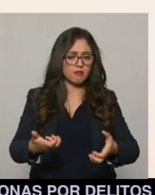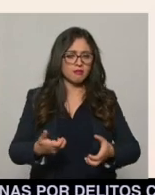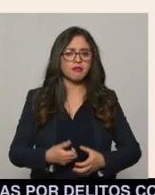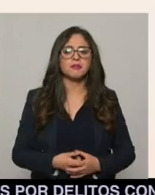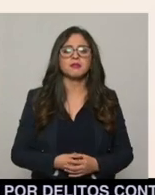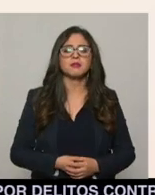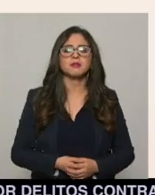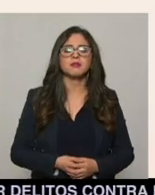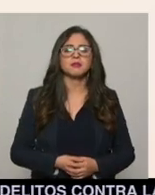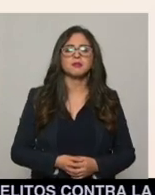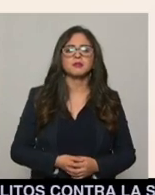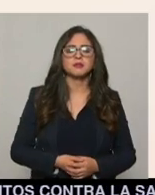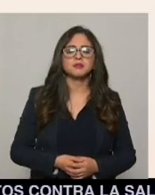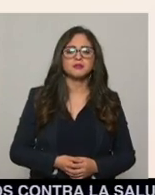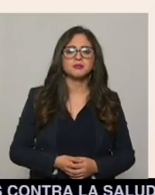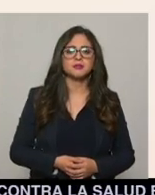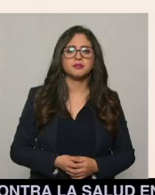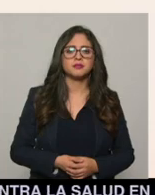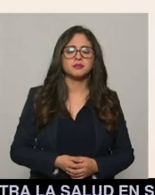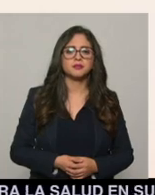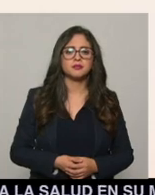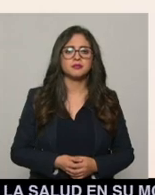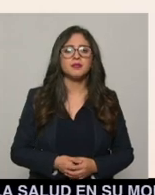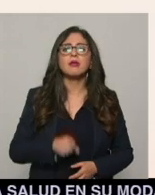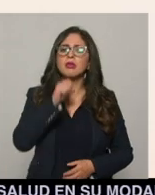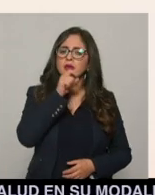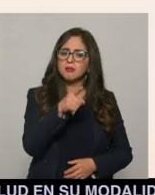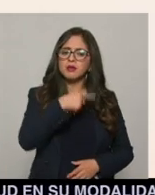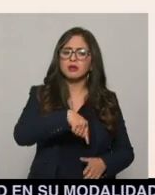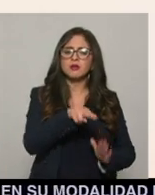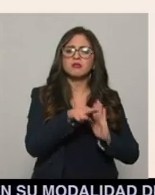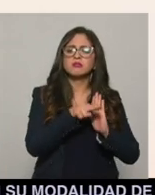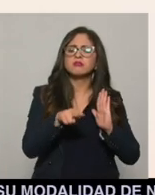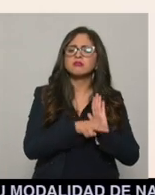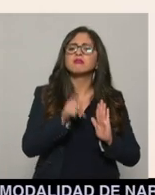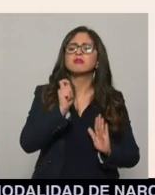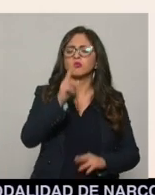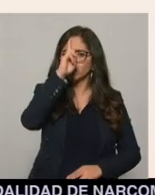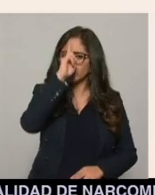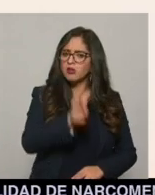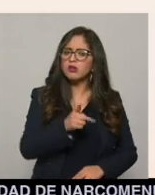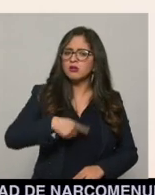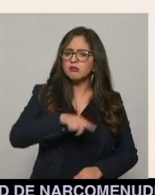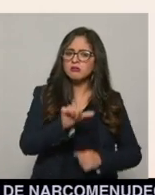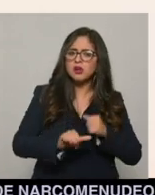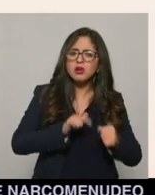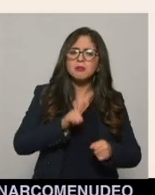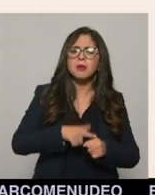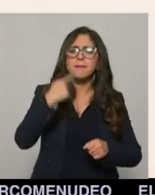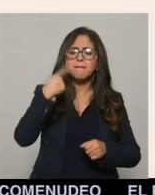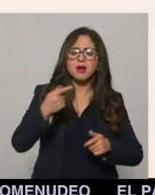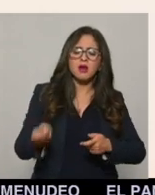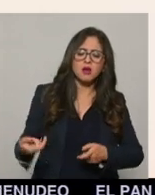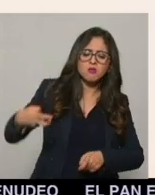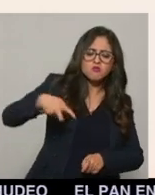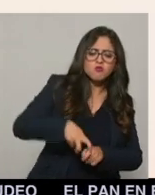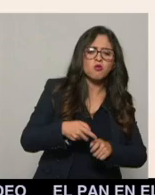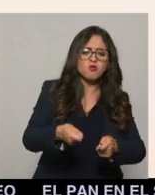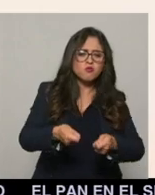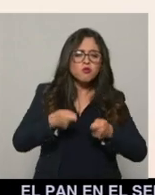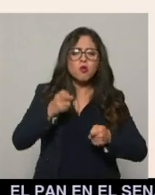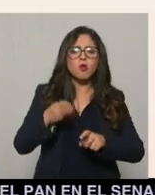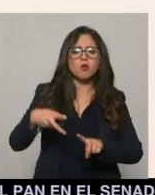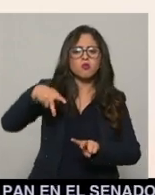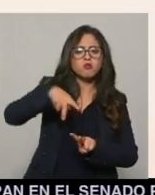esta normatividad local ya se prohibía la utilización de animales para carga, para tiro, para monta, etcétera,